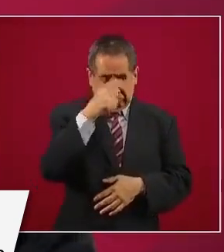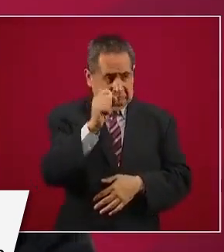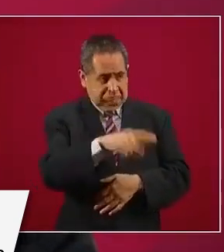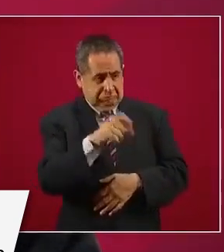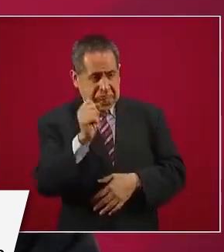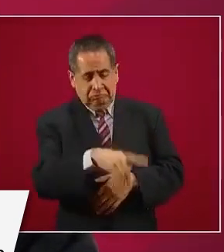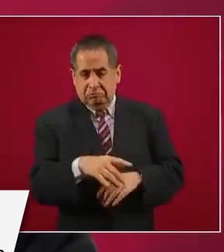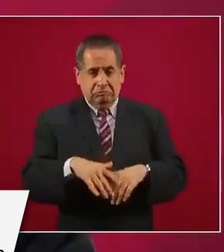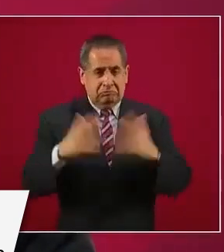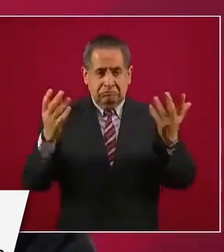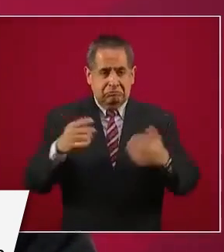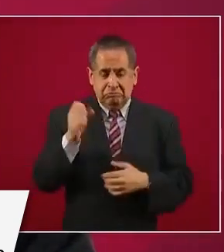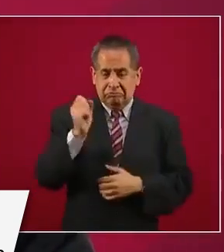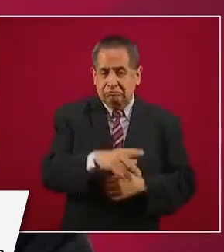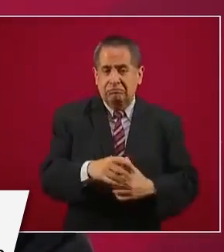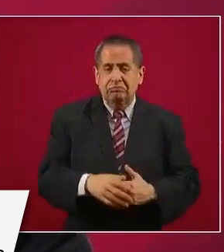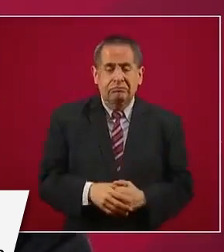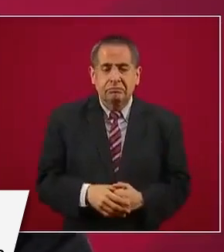Es